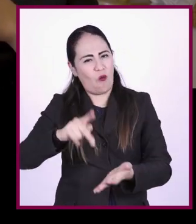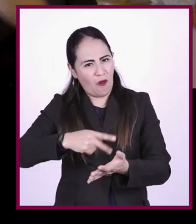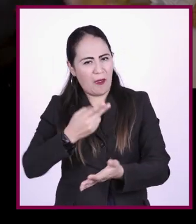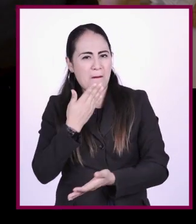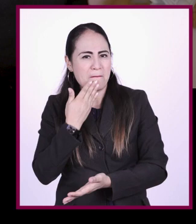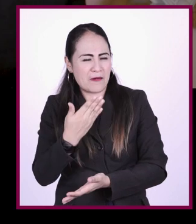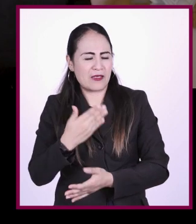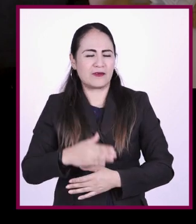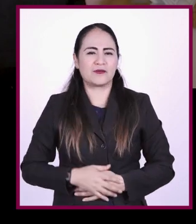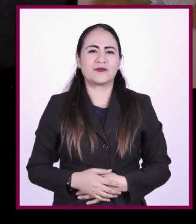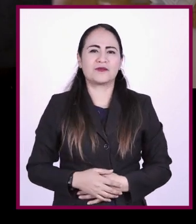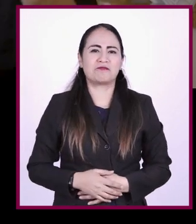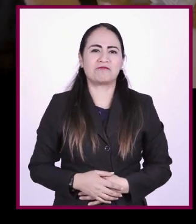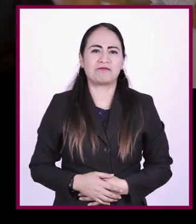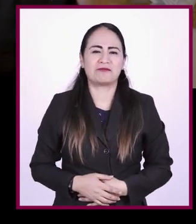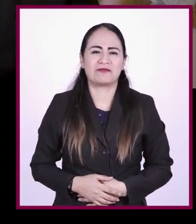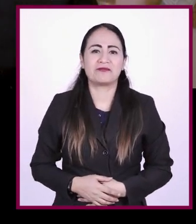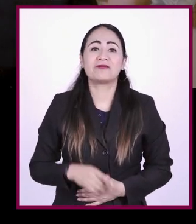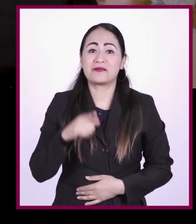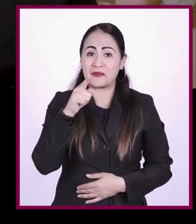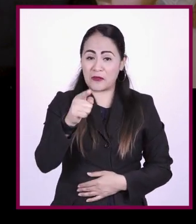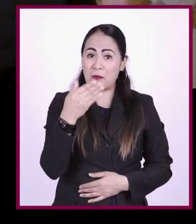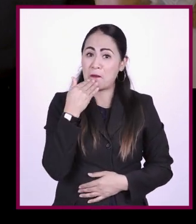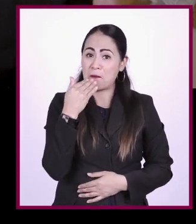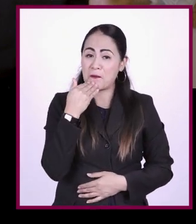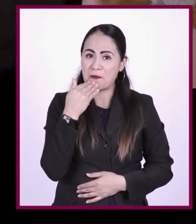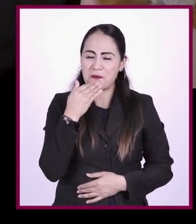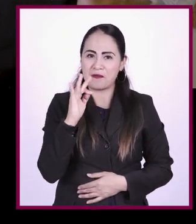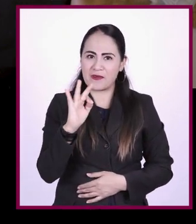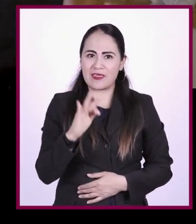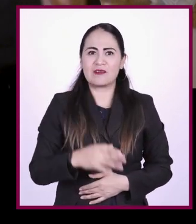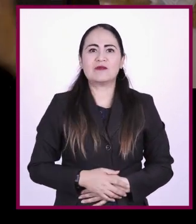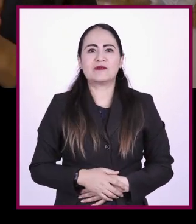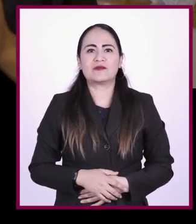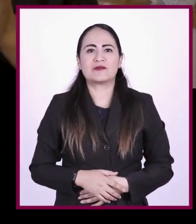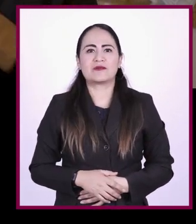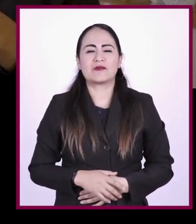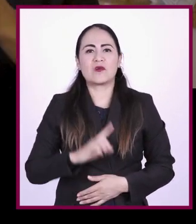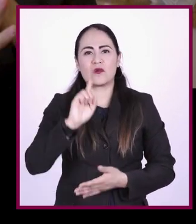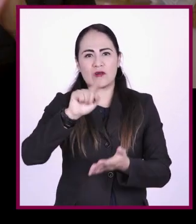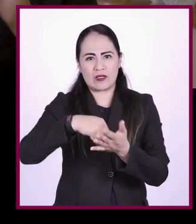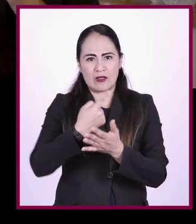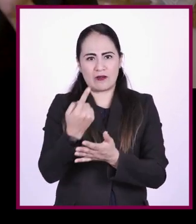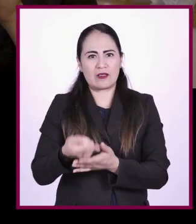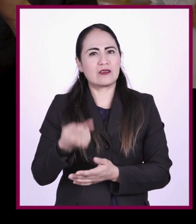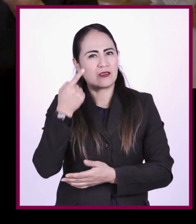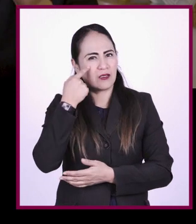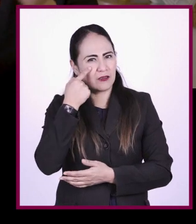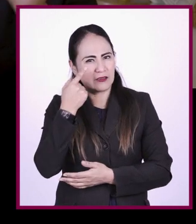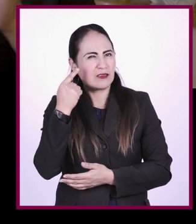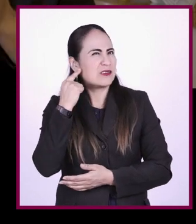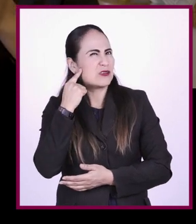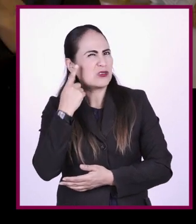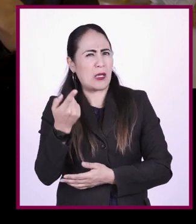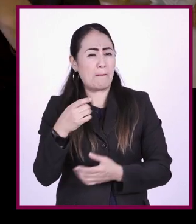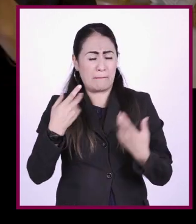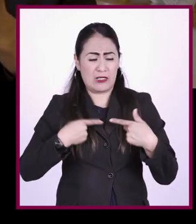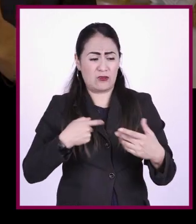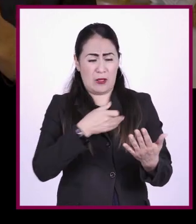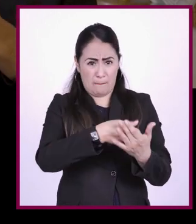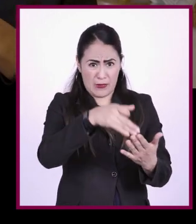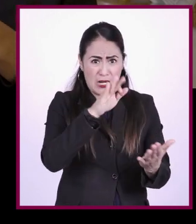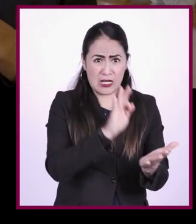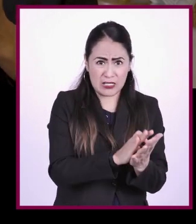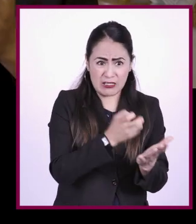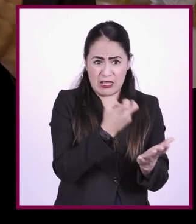inmediato. Citla, ¿ves cómo si eres bien poderosa? Una vez escuché que la gente valiente no es aquella que no tiene